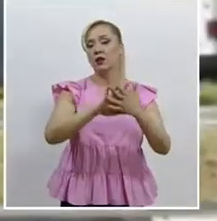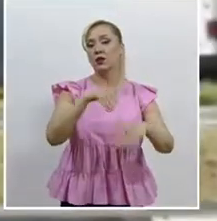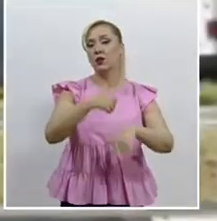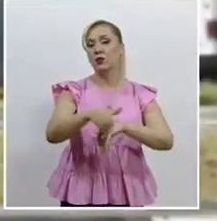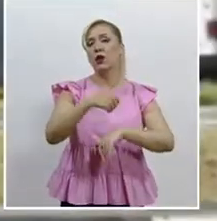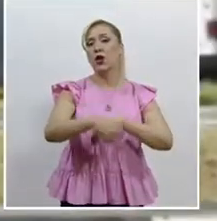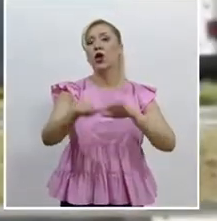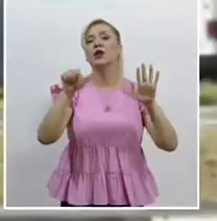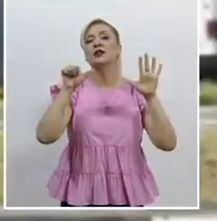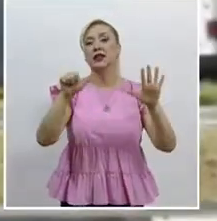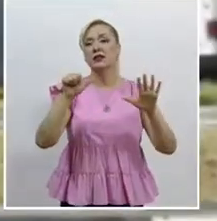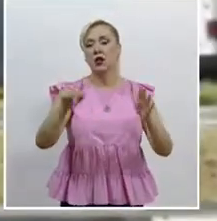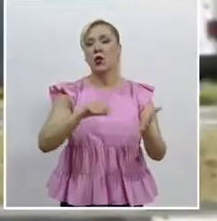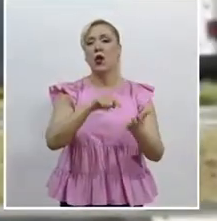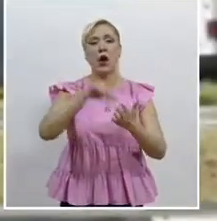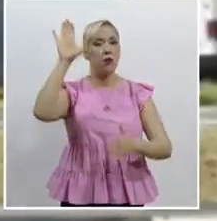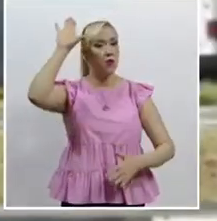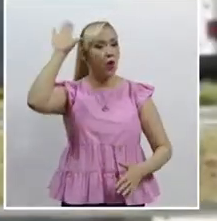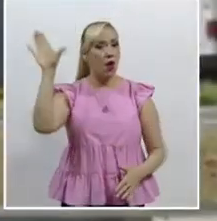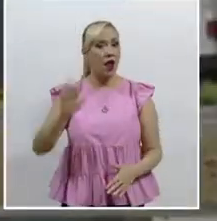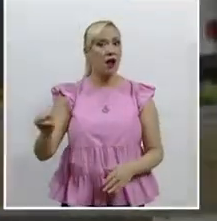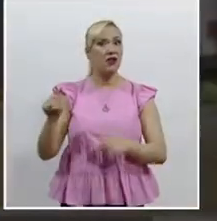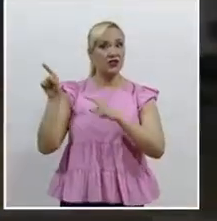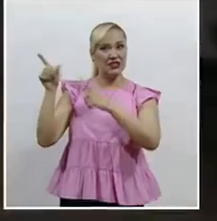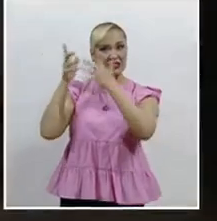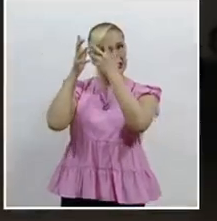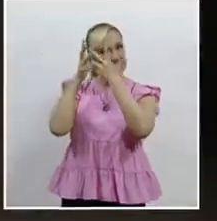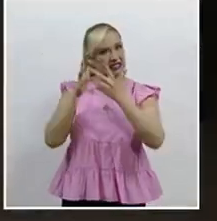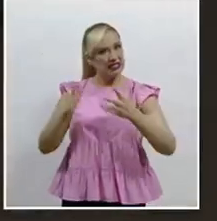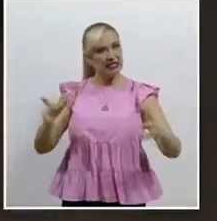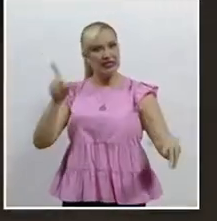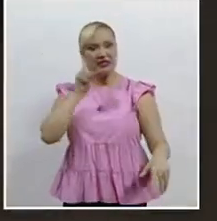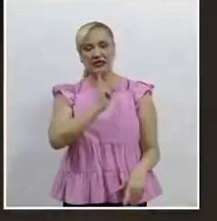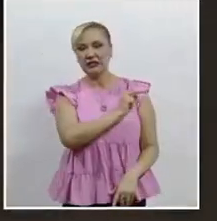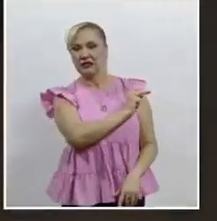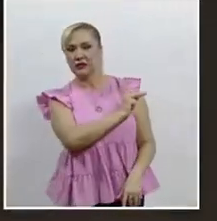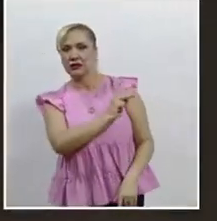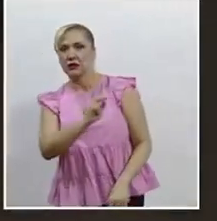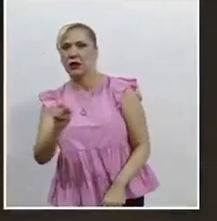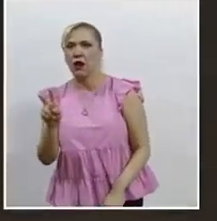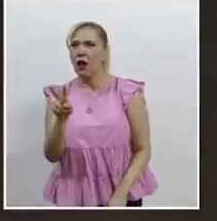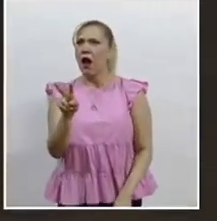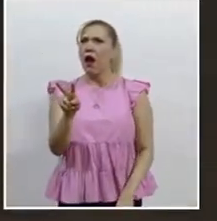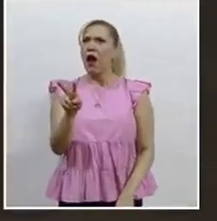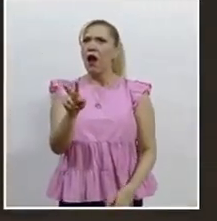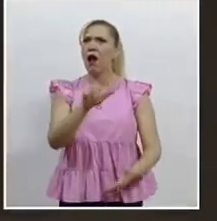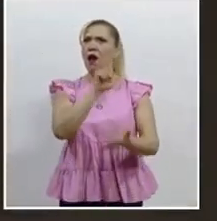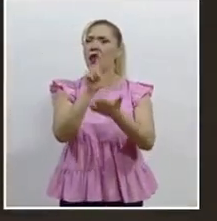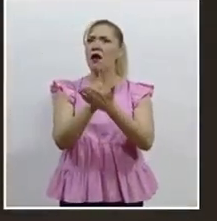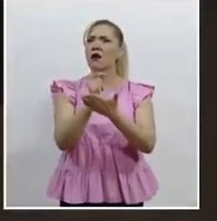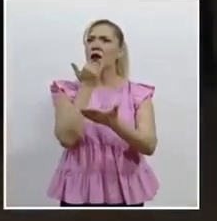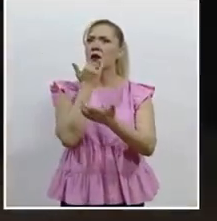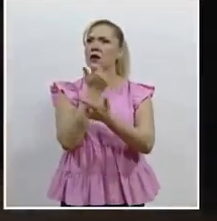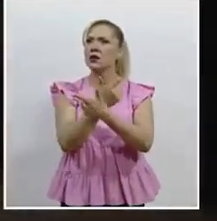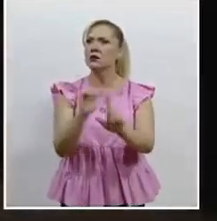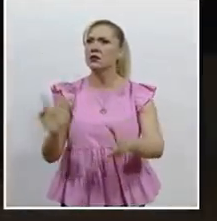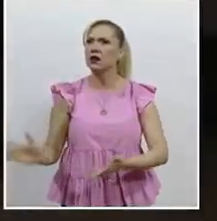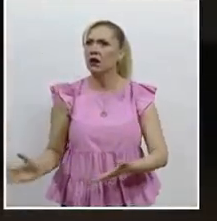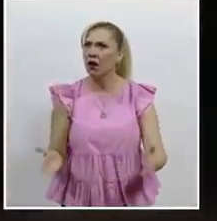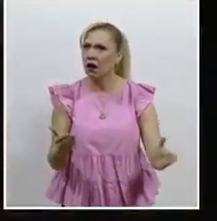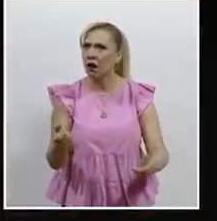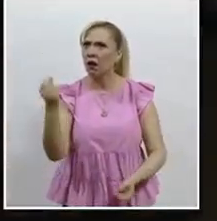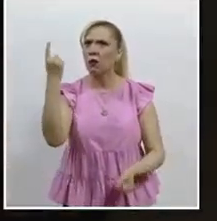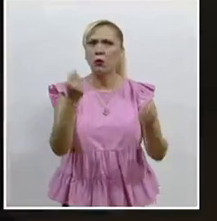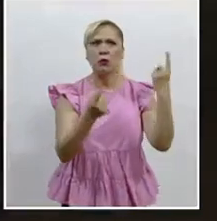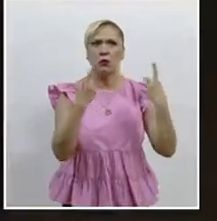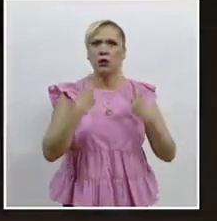número 16, ubicado en el estado de Morelos. Ahí fue donde escuchó por primera vez los beneficios que otorga la ley de amnistía a ciertas personas